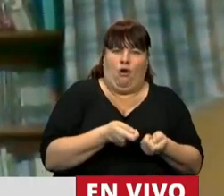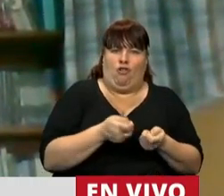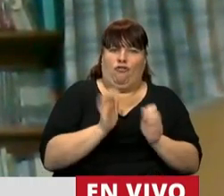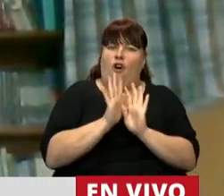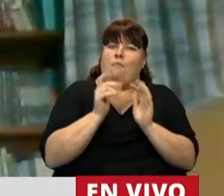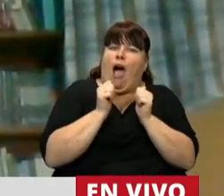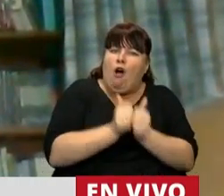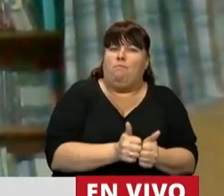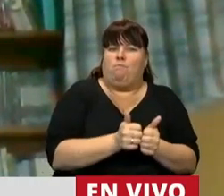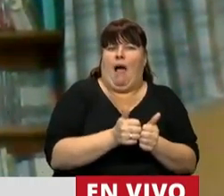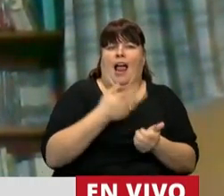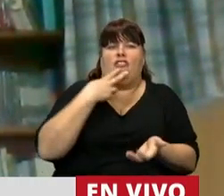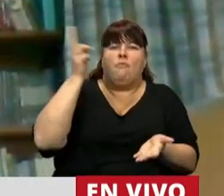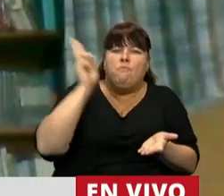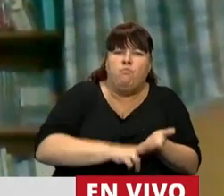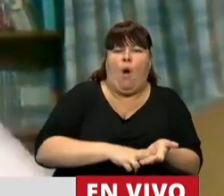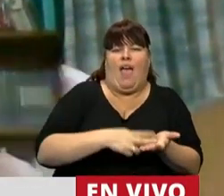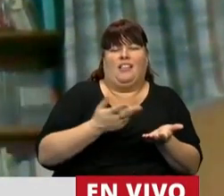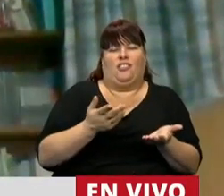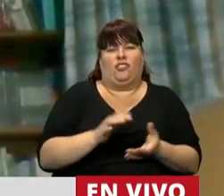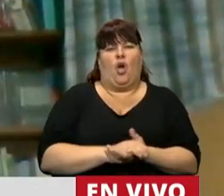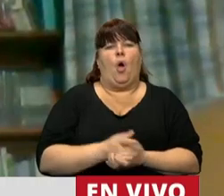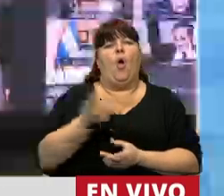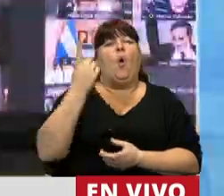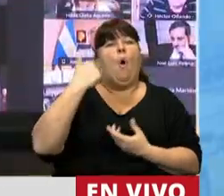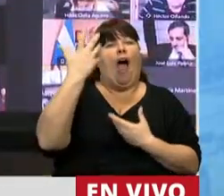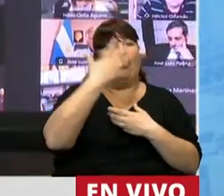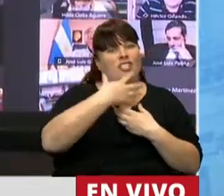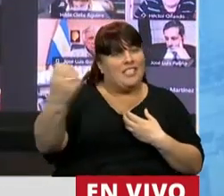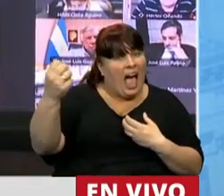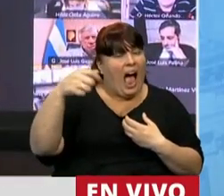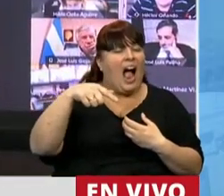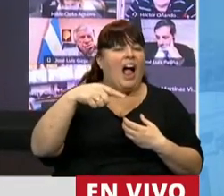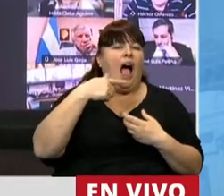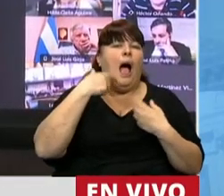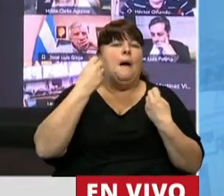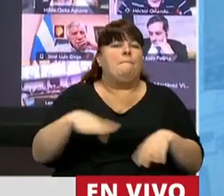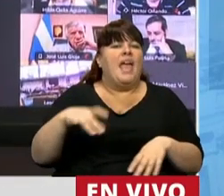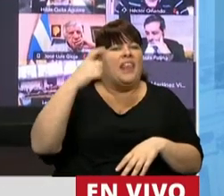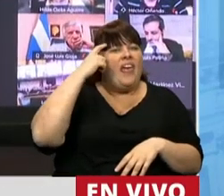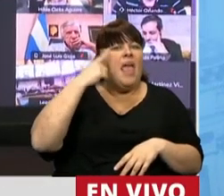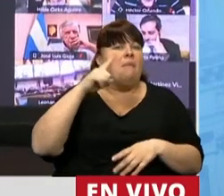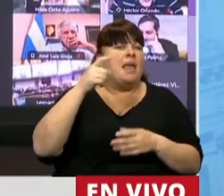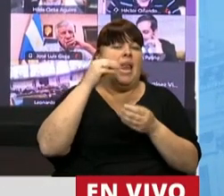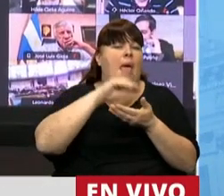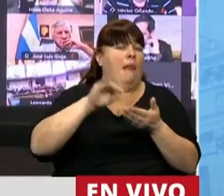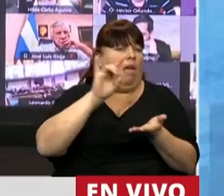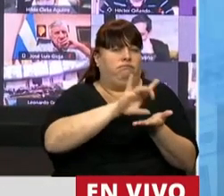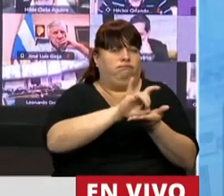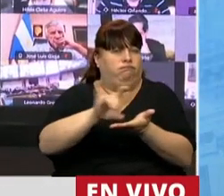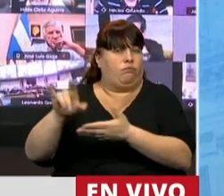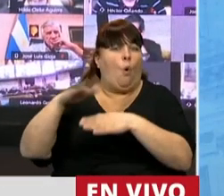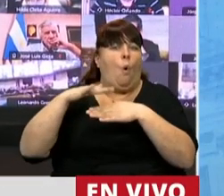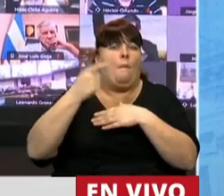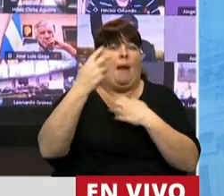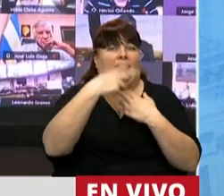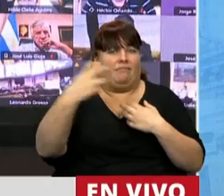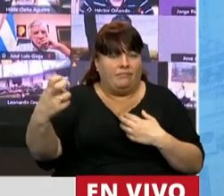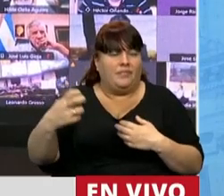acompañamiento impositivo que cuando nos lo quitaron nos hicieron perder 10.000 puestos de trabajo. ¿Por